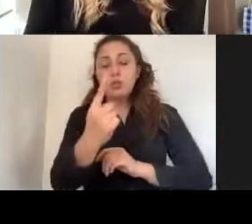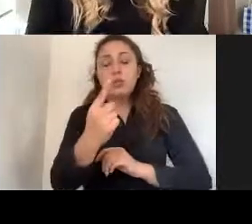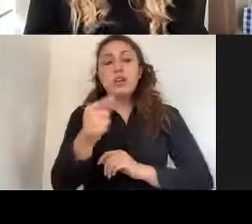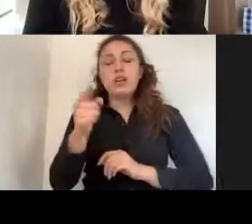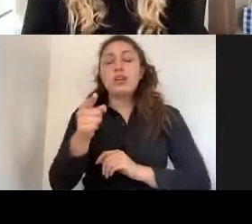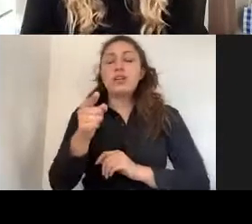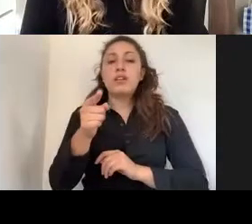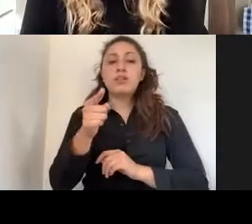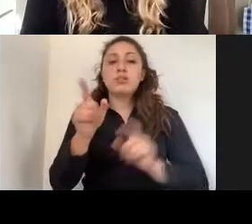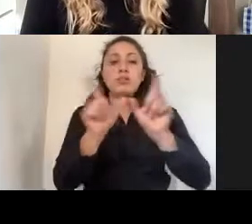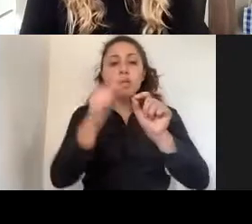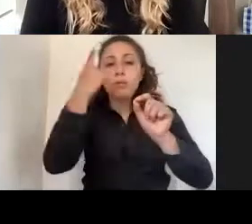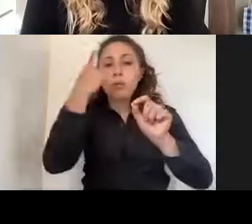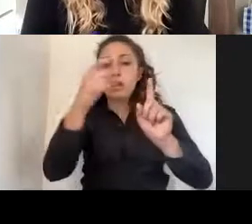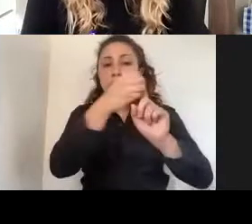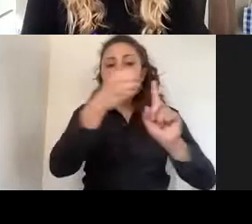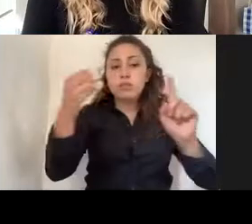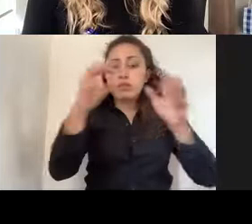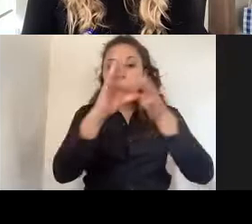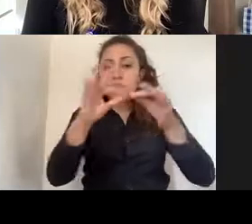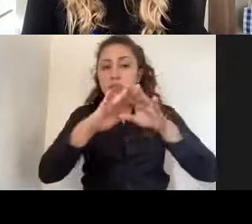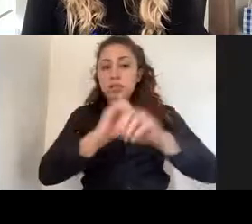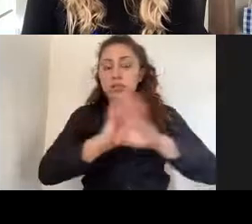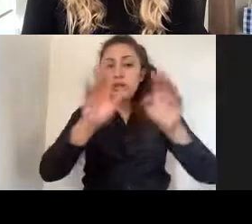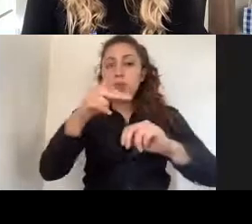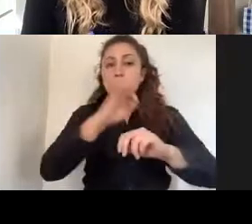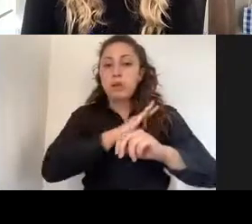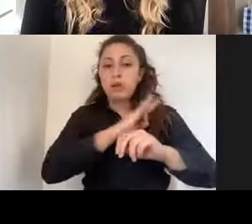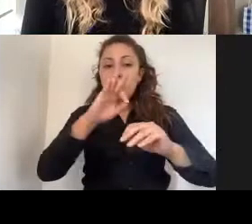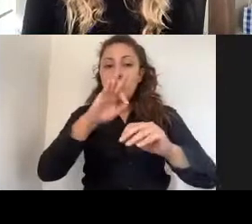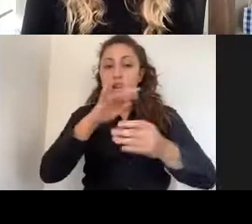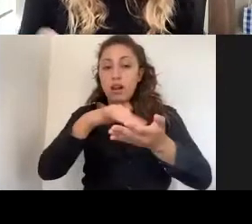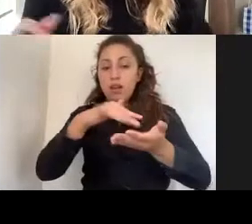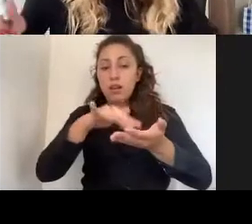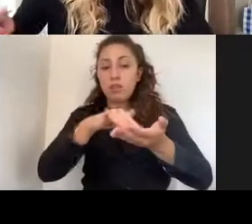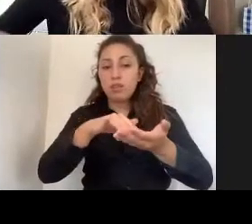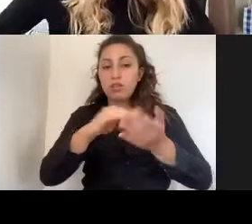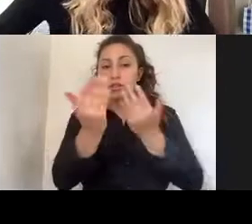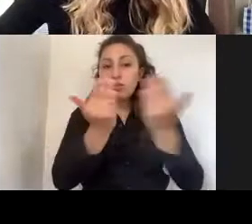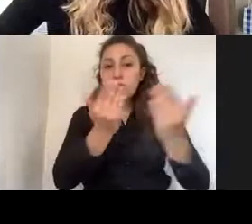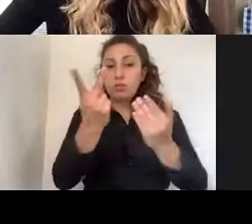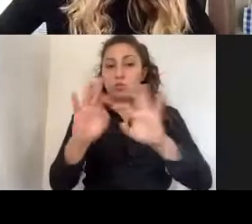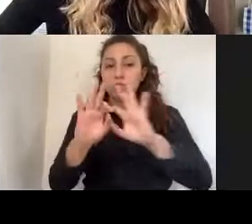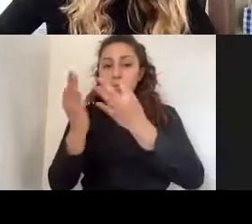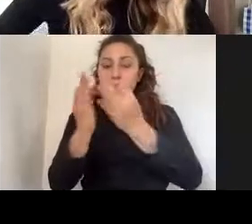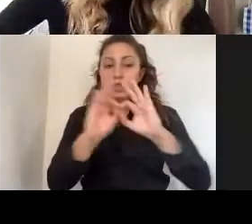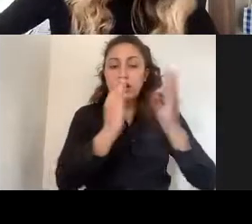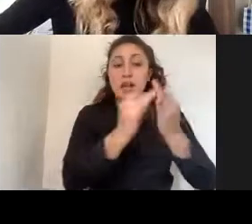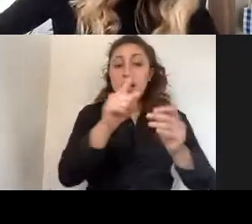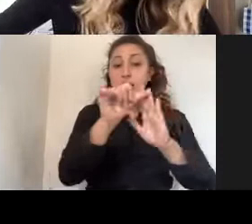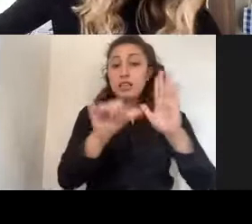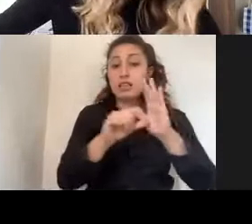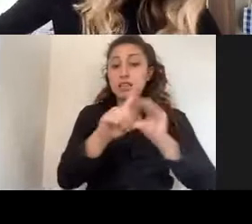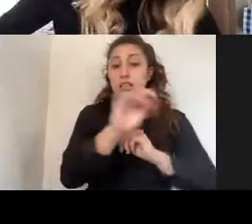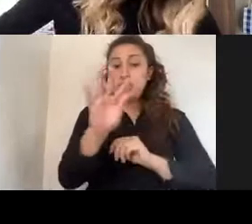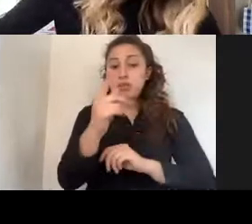de sintaxis que puede interpretarse de dos maneras. Dice el artículo 141, cuando por culpa